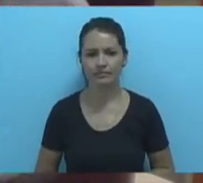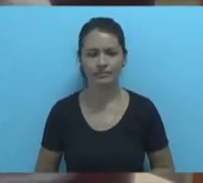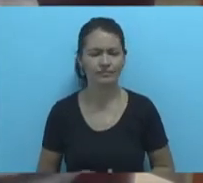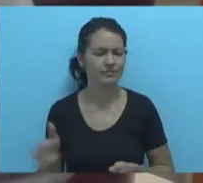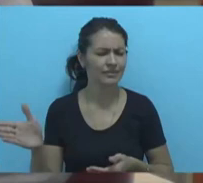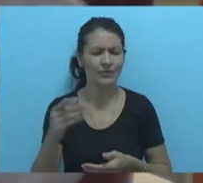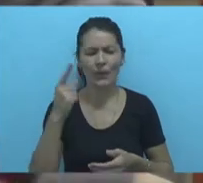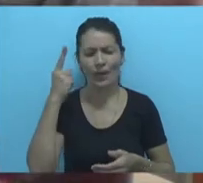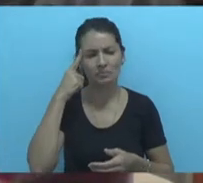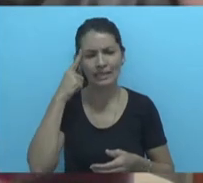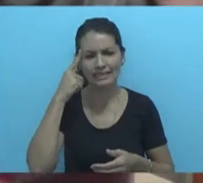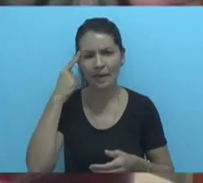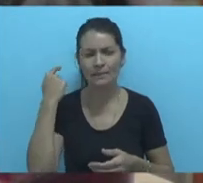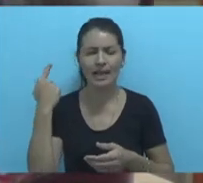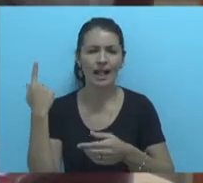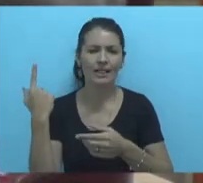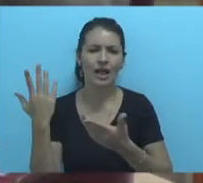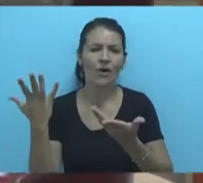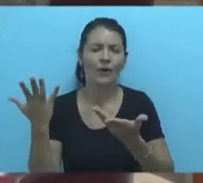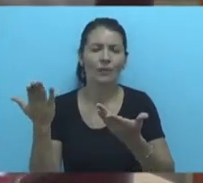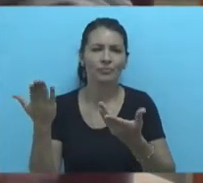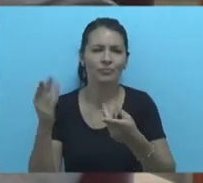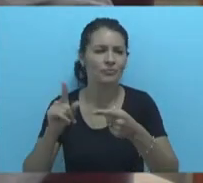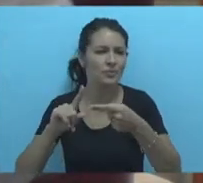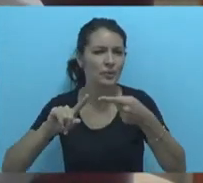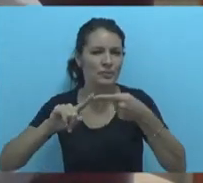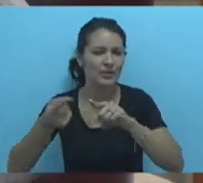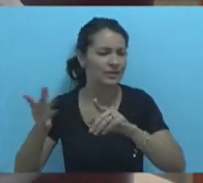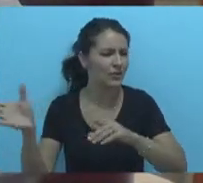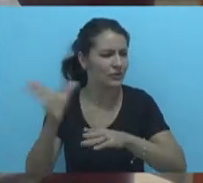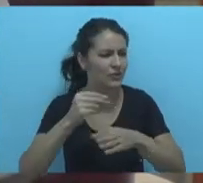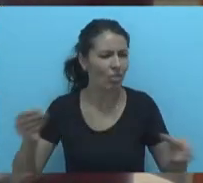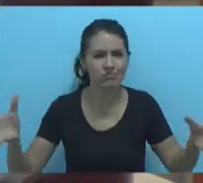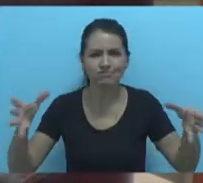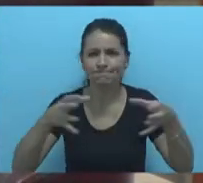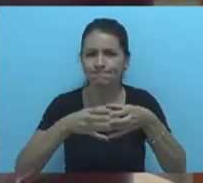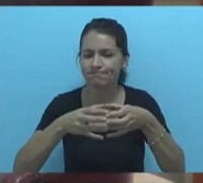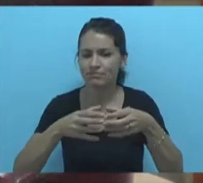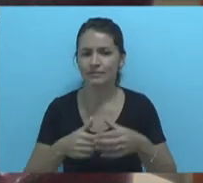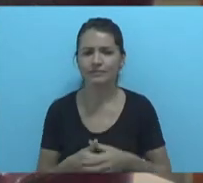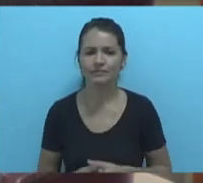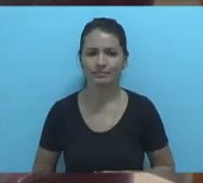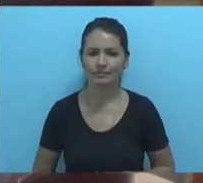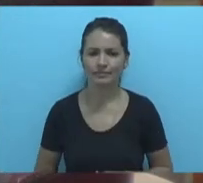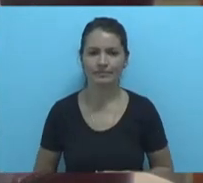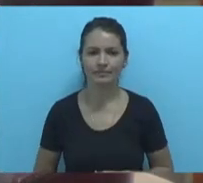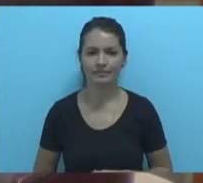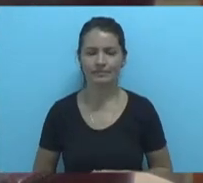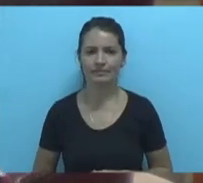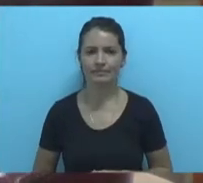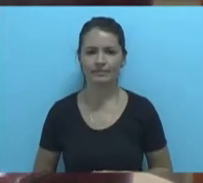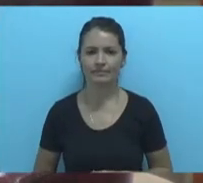los que defienden el derecho a la ciudad, uno podría decir, se unifican incluso en la literatura. Esto está